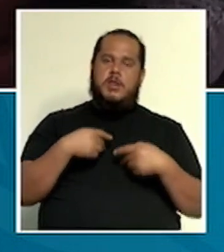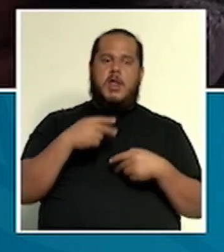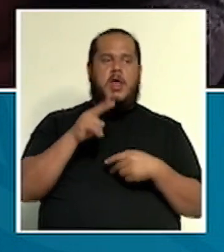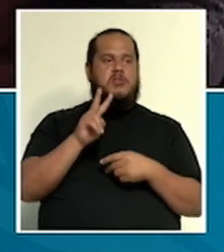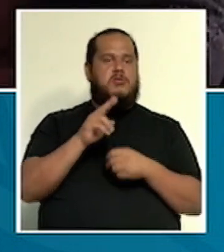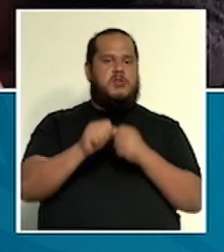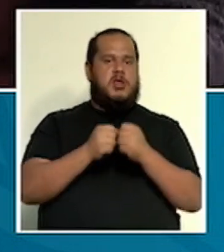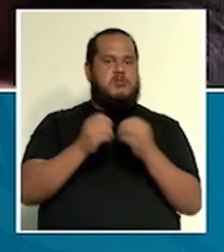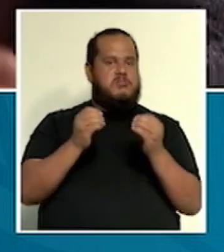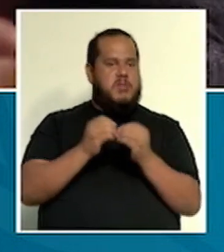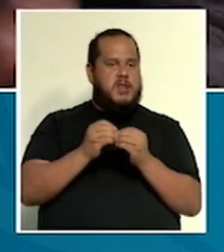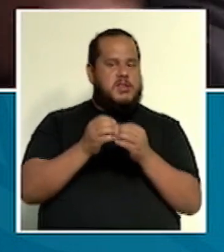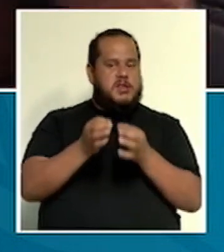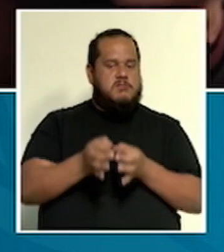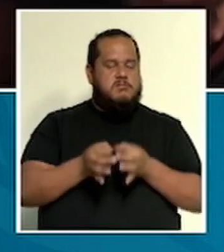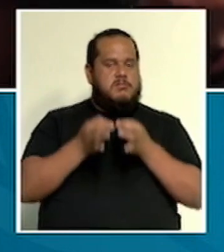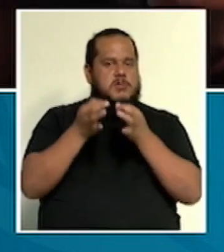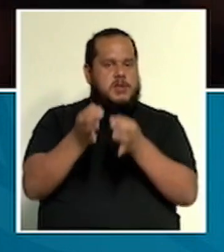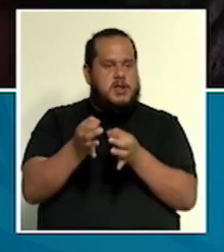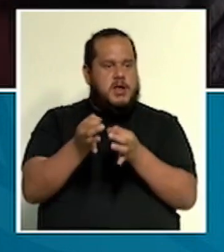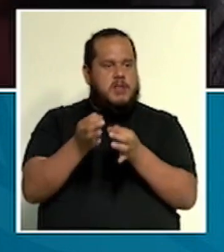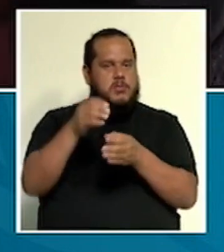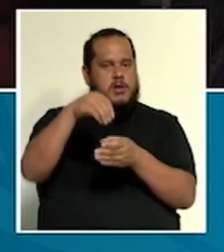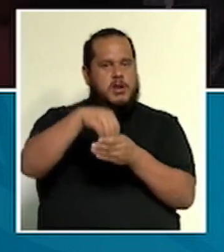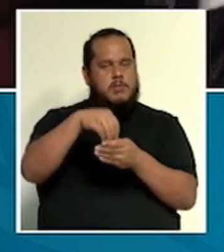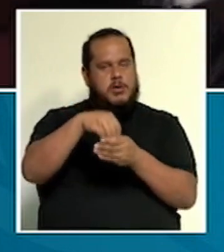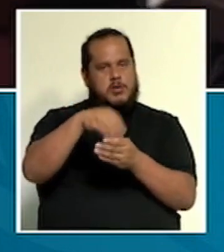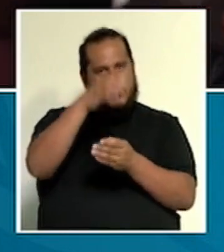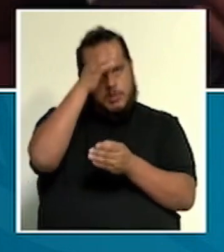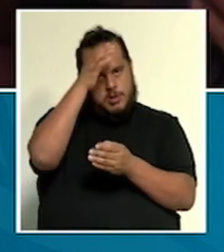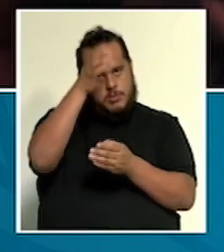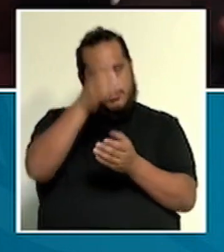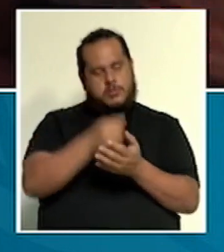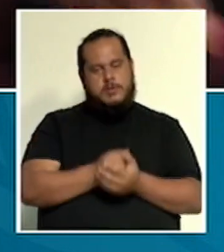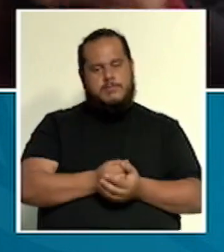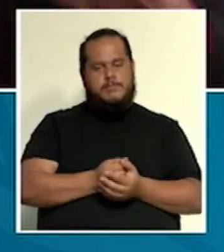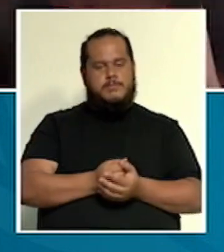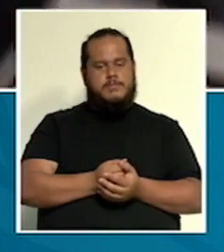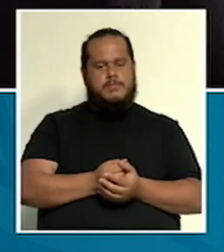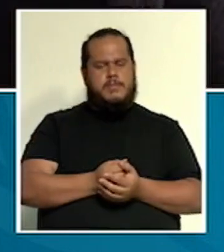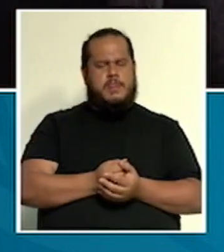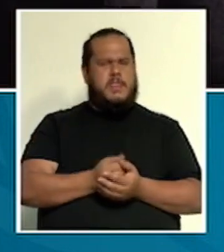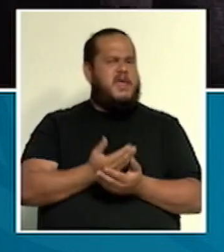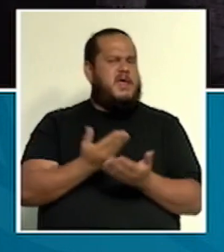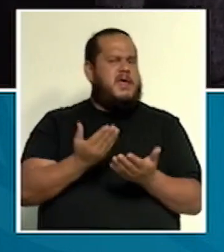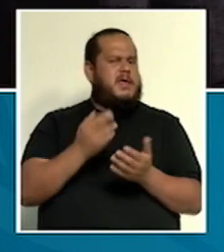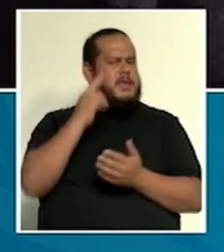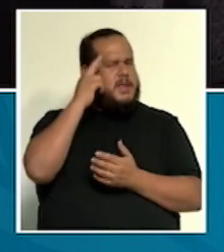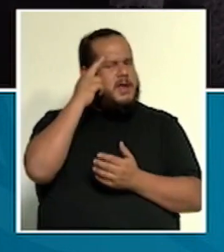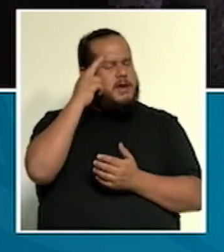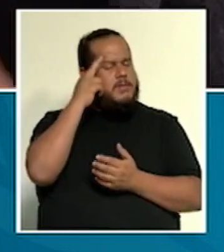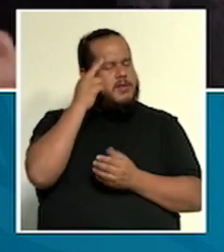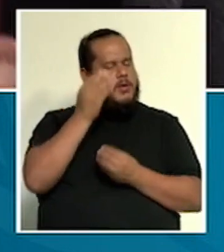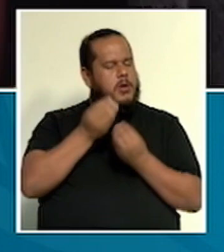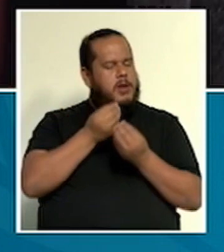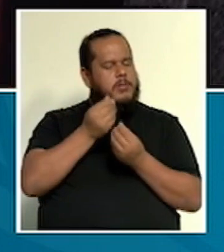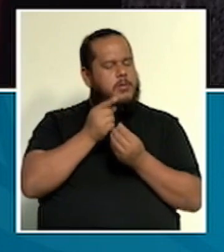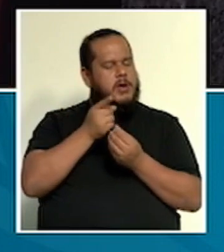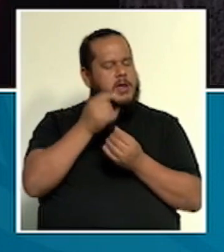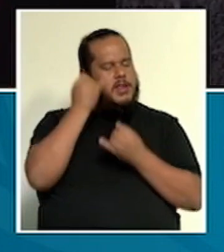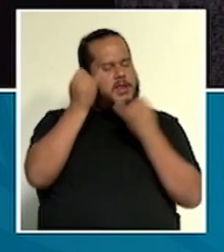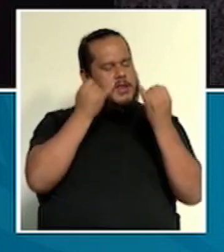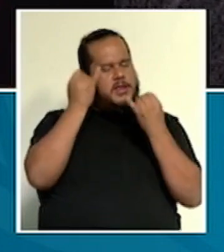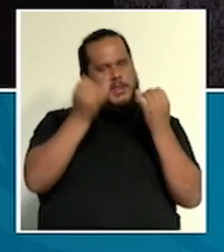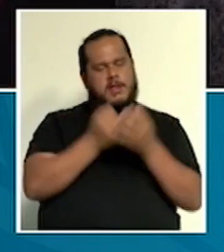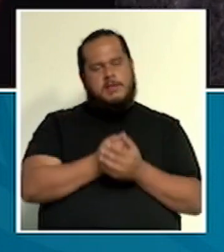años más postergando la inversión en cultura. ¿Qué reflexión le provocan esas